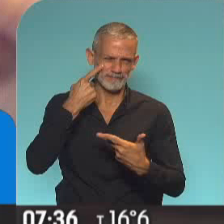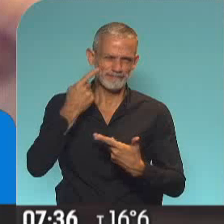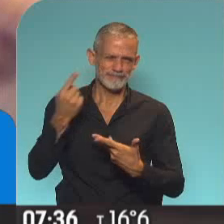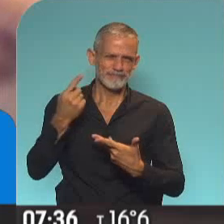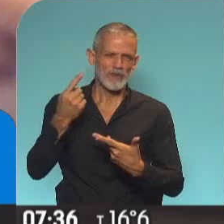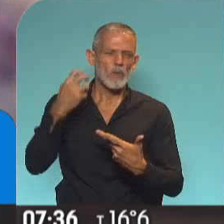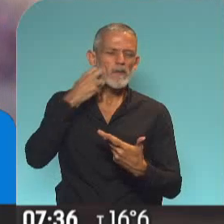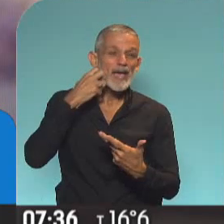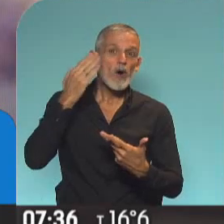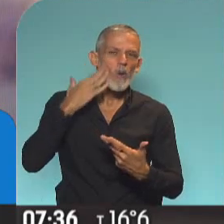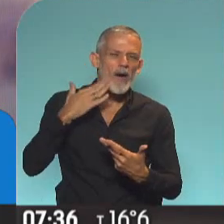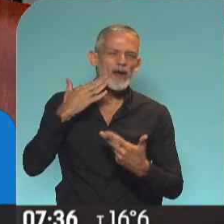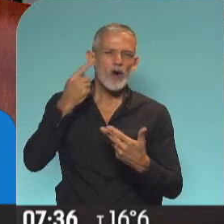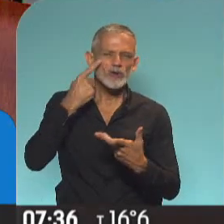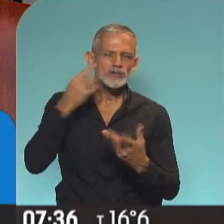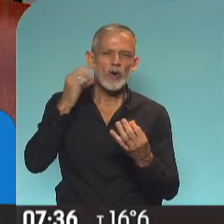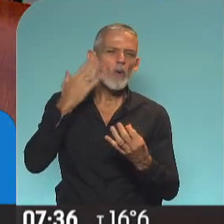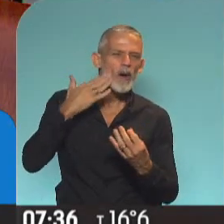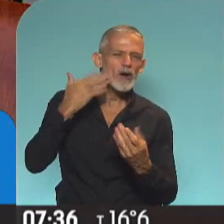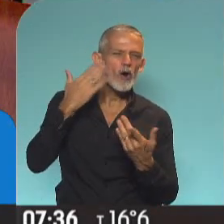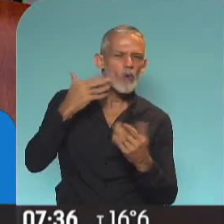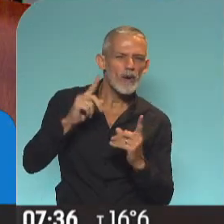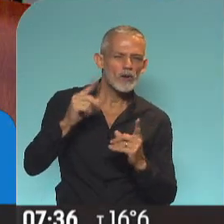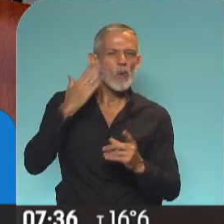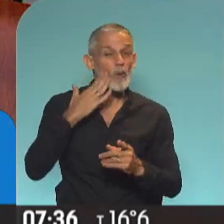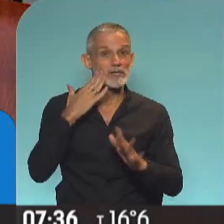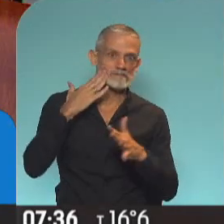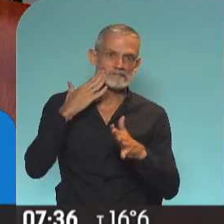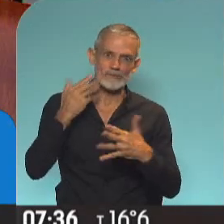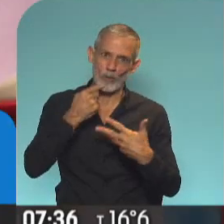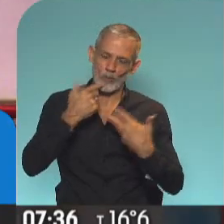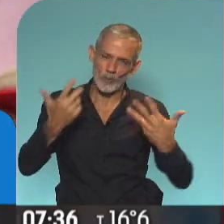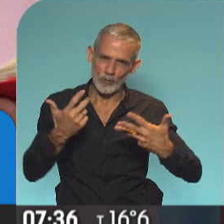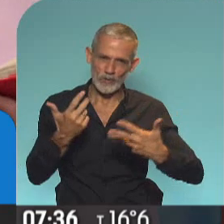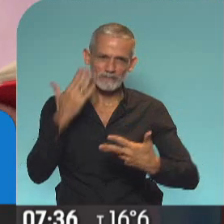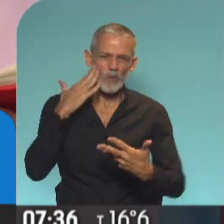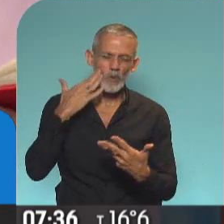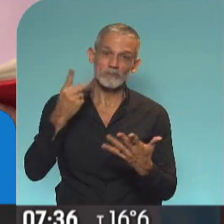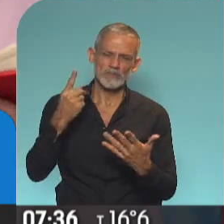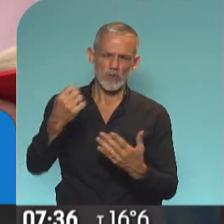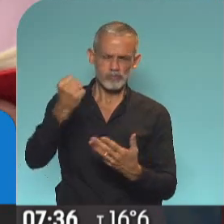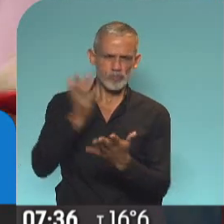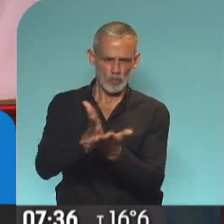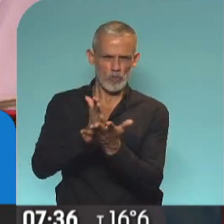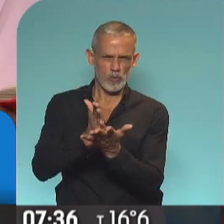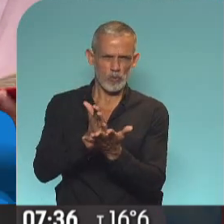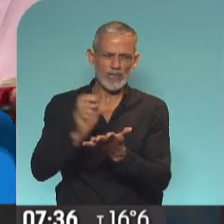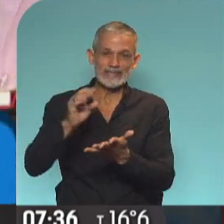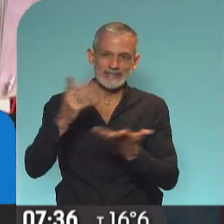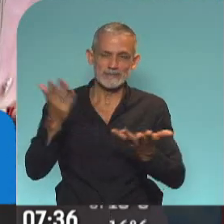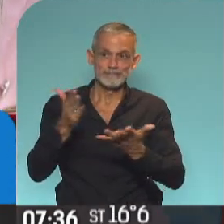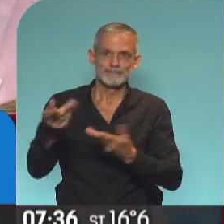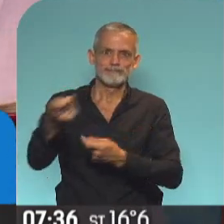¿Un viejo bueno conocido o no tanto? No sé si tan no bueno. No tanto. Más bien un duro, así se le llama en